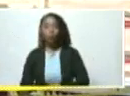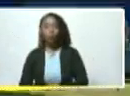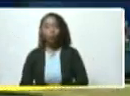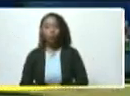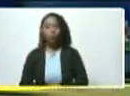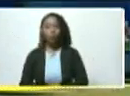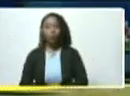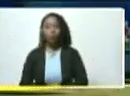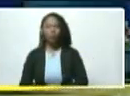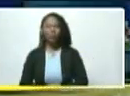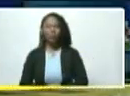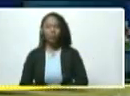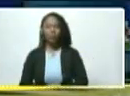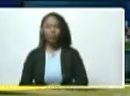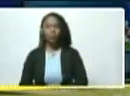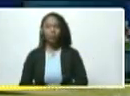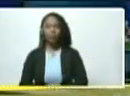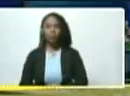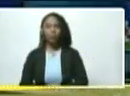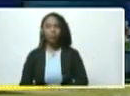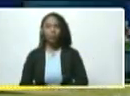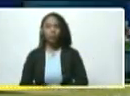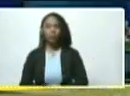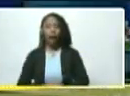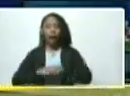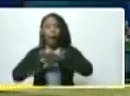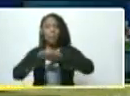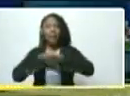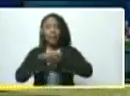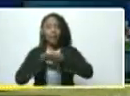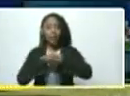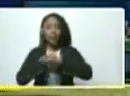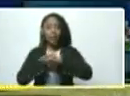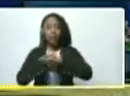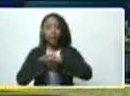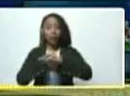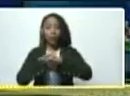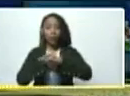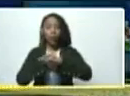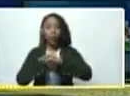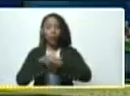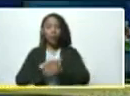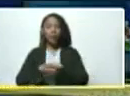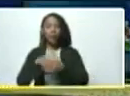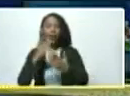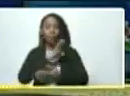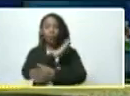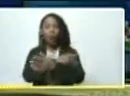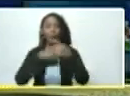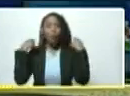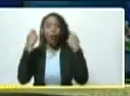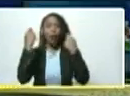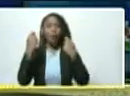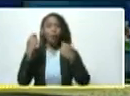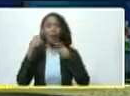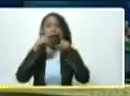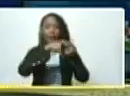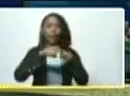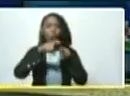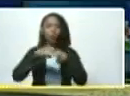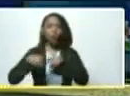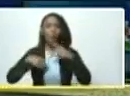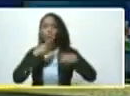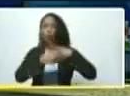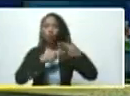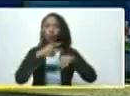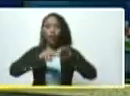para Alimentación, al ministro Castro Soteldo, ministro del Poder Popular para la Agricultura Productiva